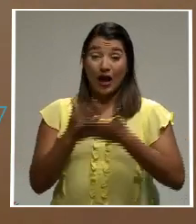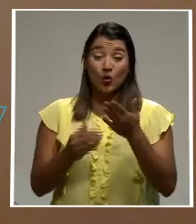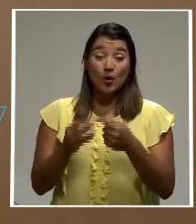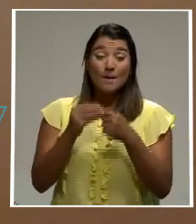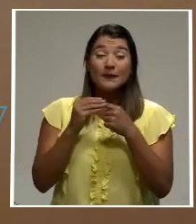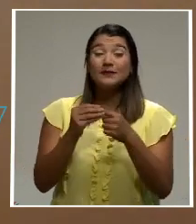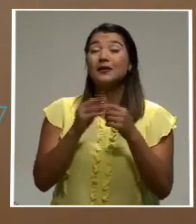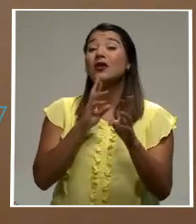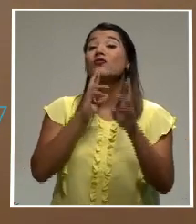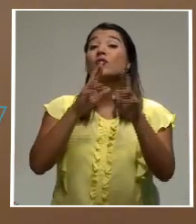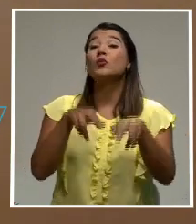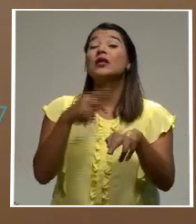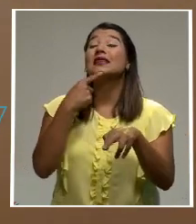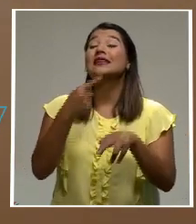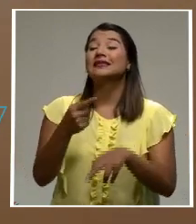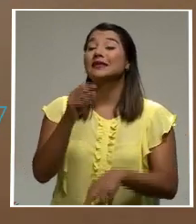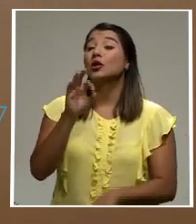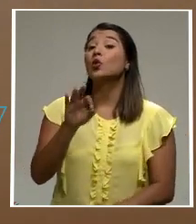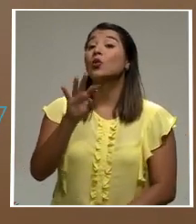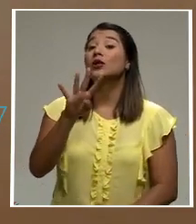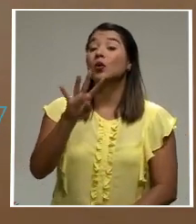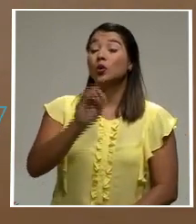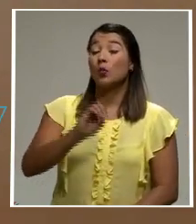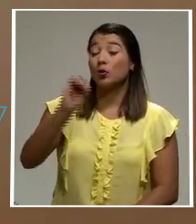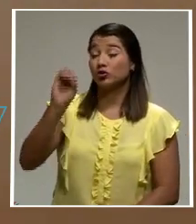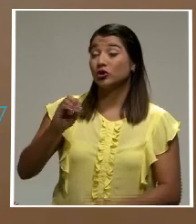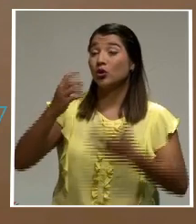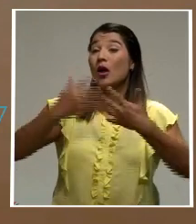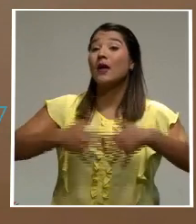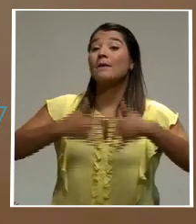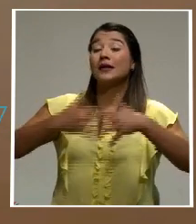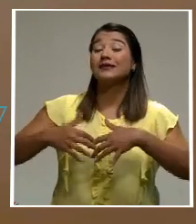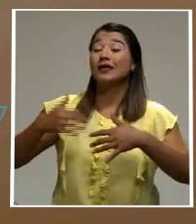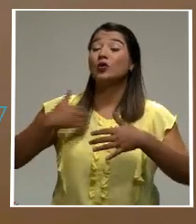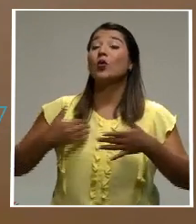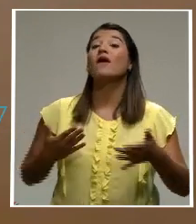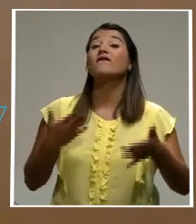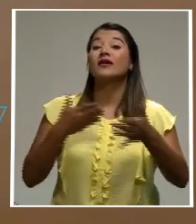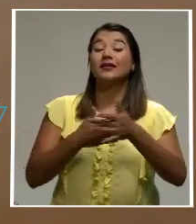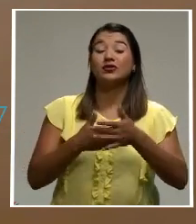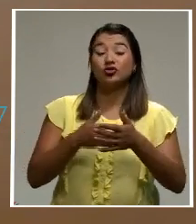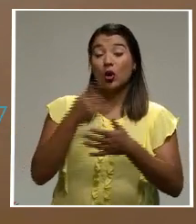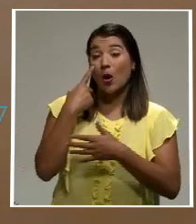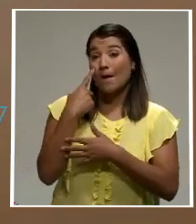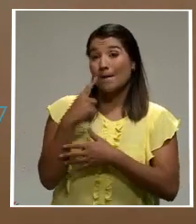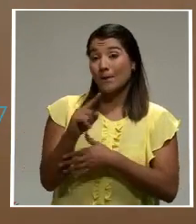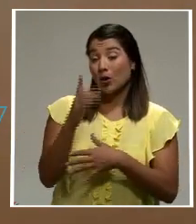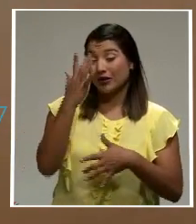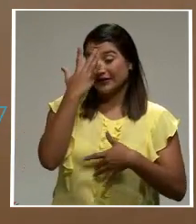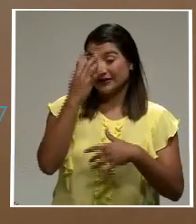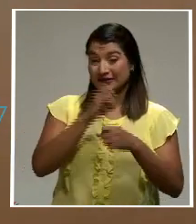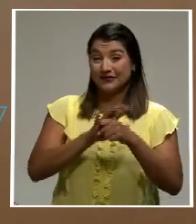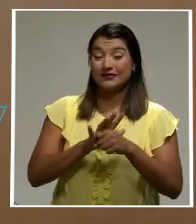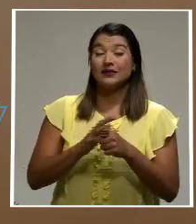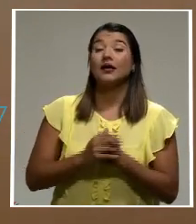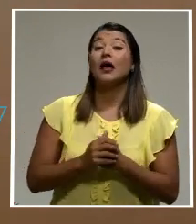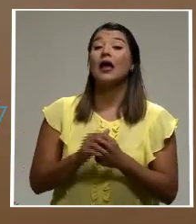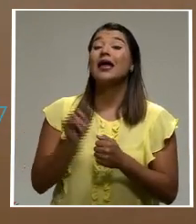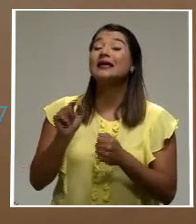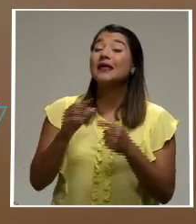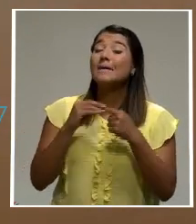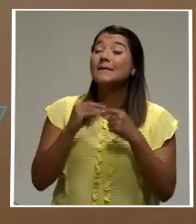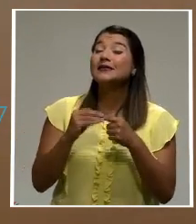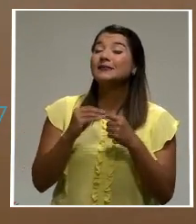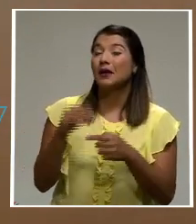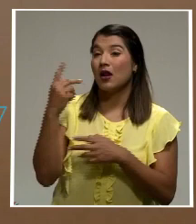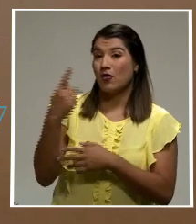por ejemplo, que el 94% de las empresas presentó alguna afectación por el COVID-19, siendo la principal consecuencia